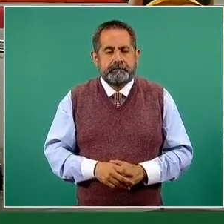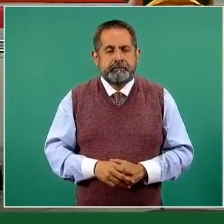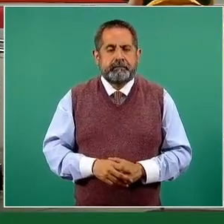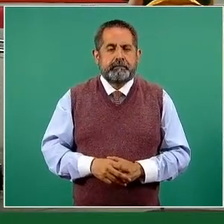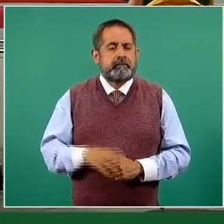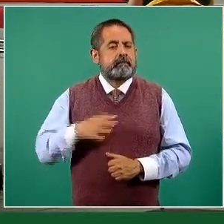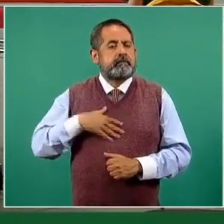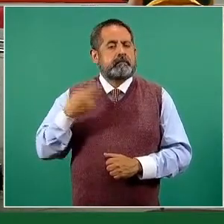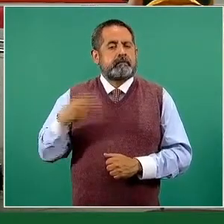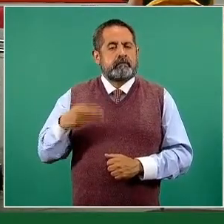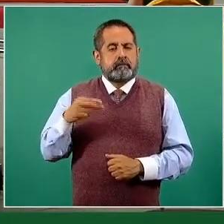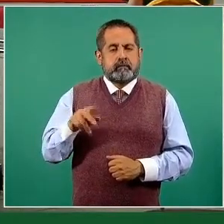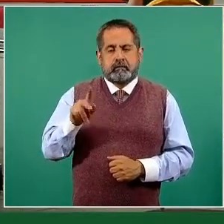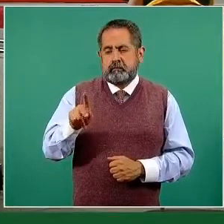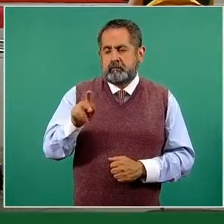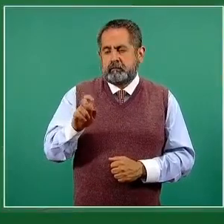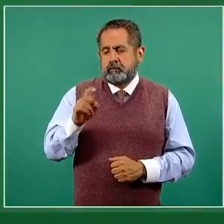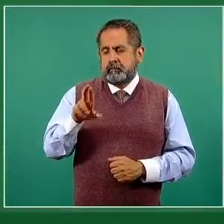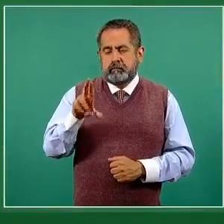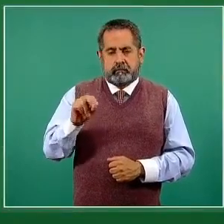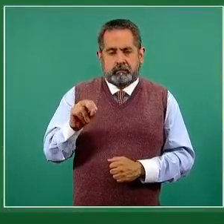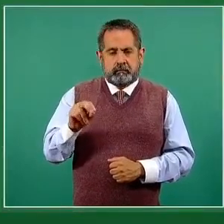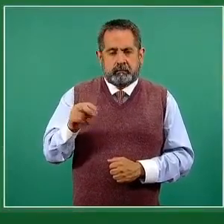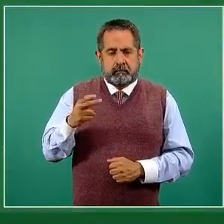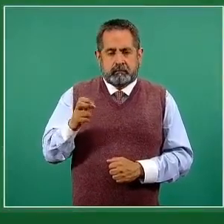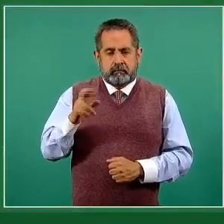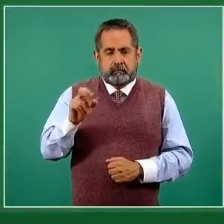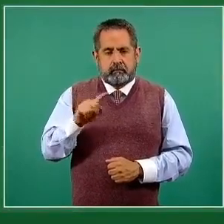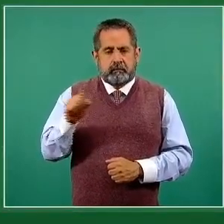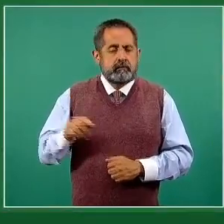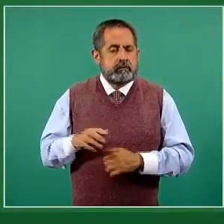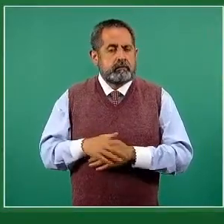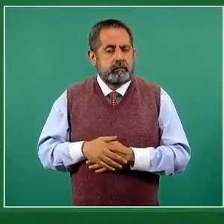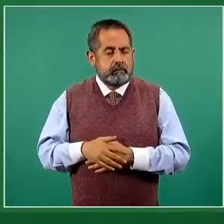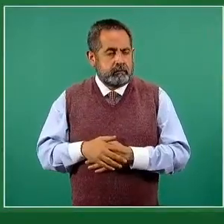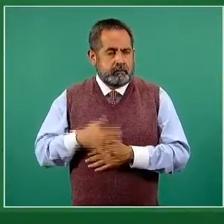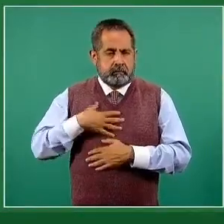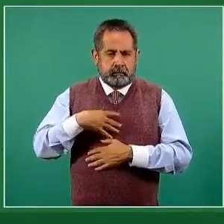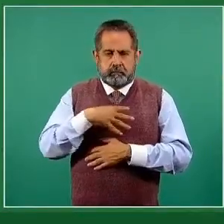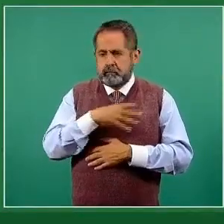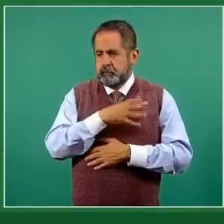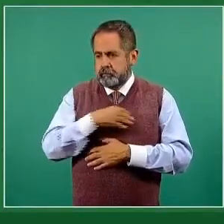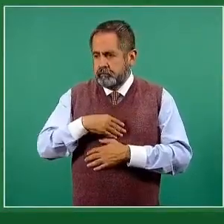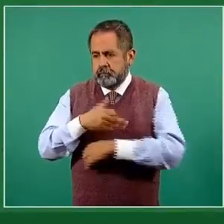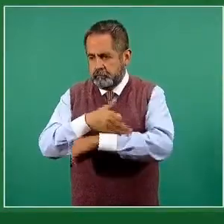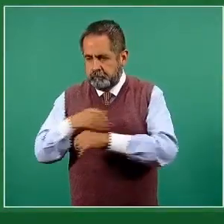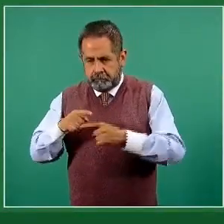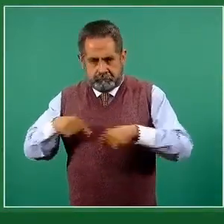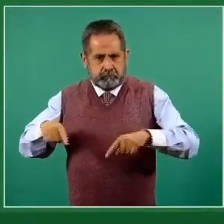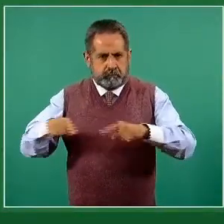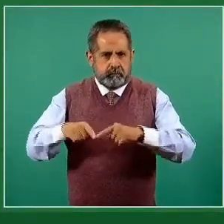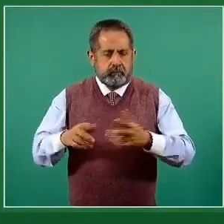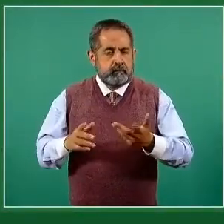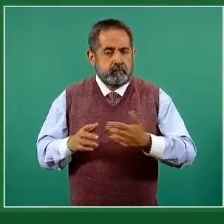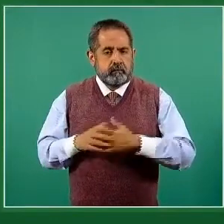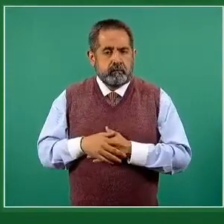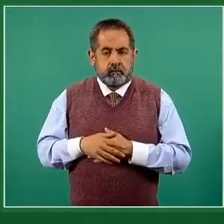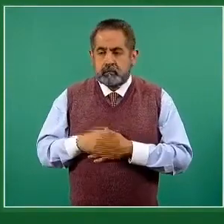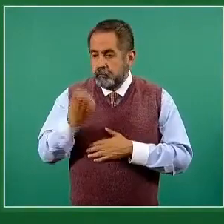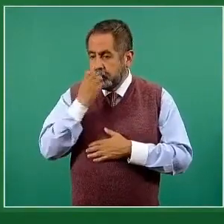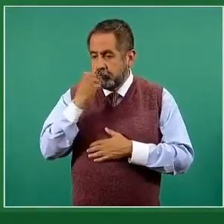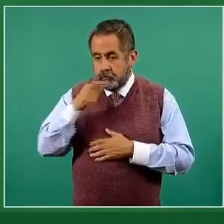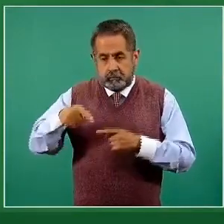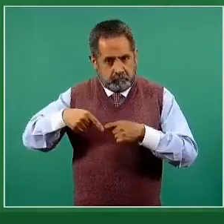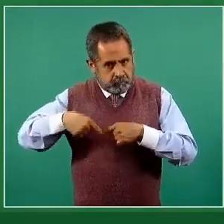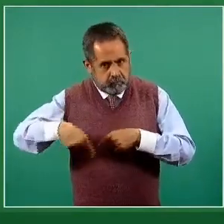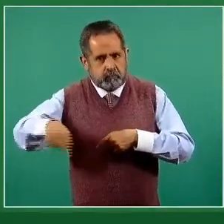Mi nombre es Pedro Hernández Villa y como padre de familia mi preocupación es que ahora que regresen los niños a la